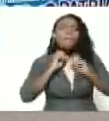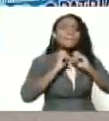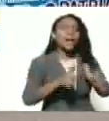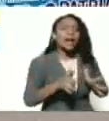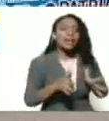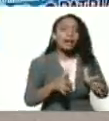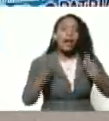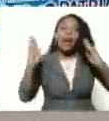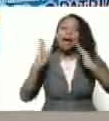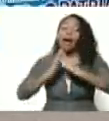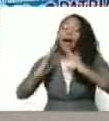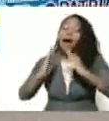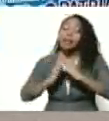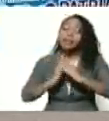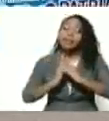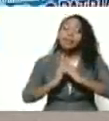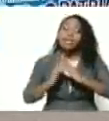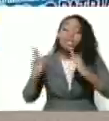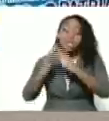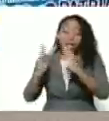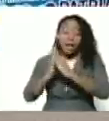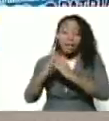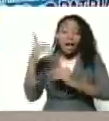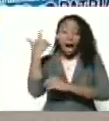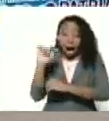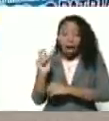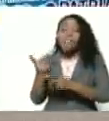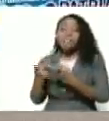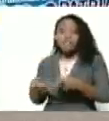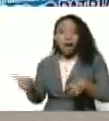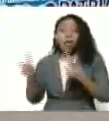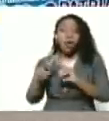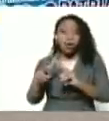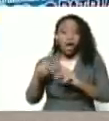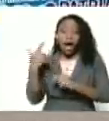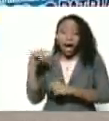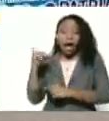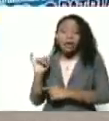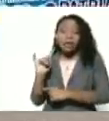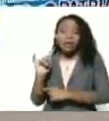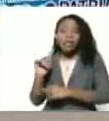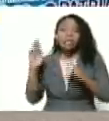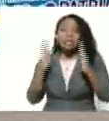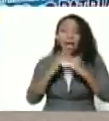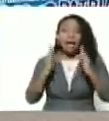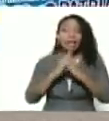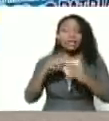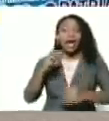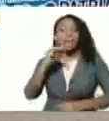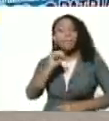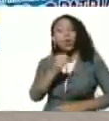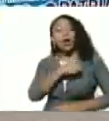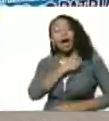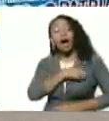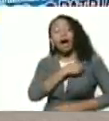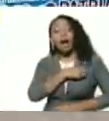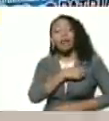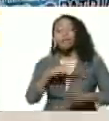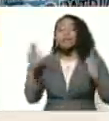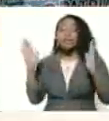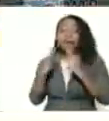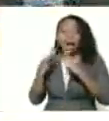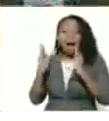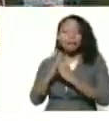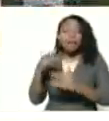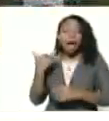hogar. Si el hogar tiene valores, si el hogar tiene moral, si el hogar